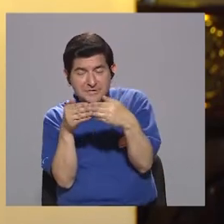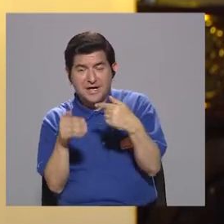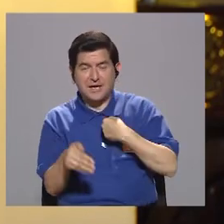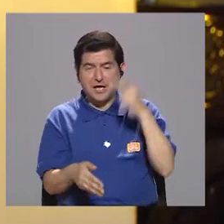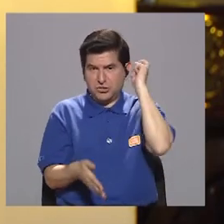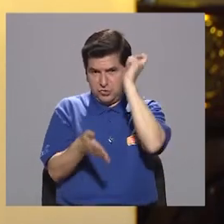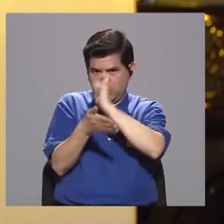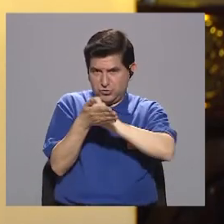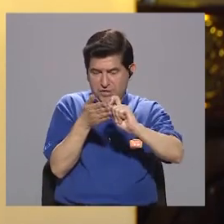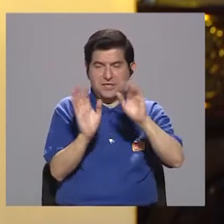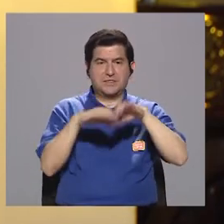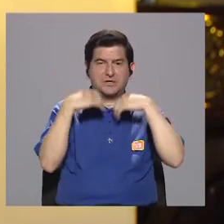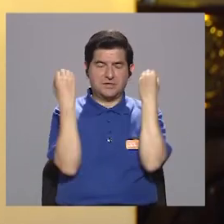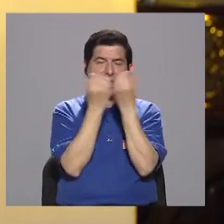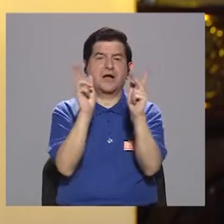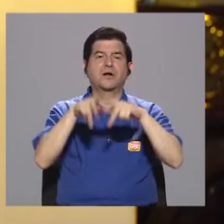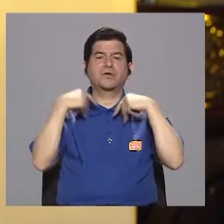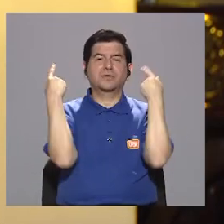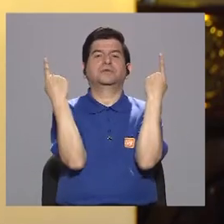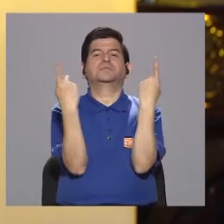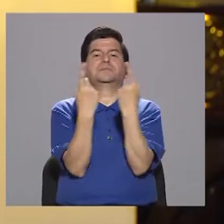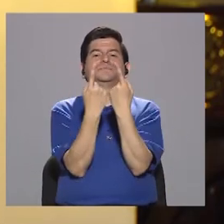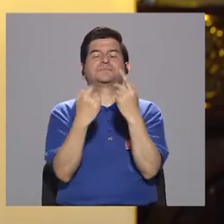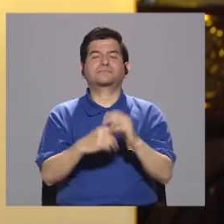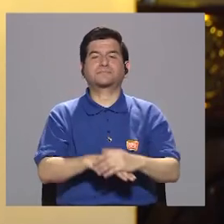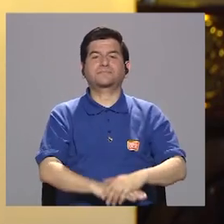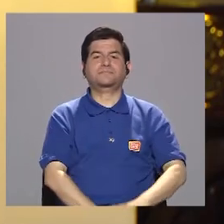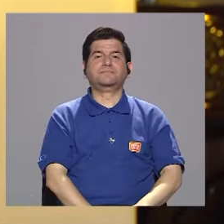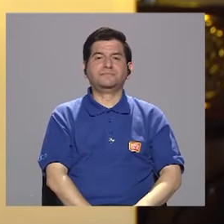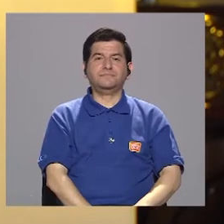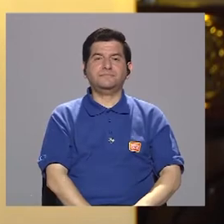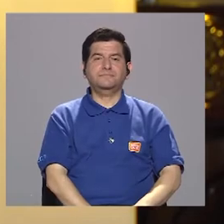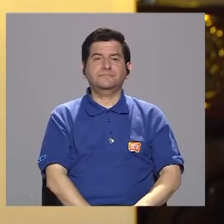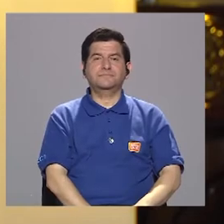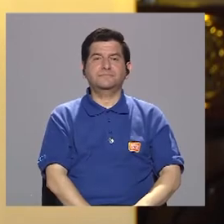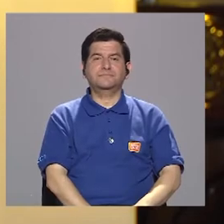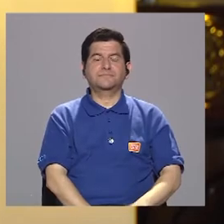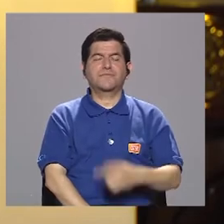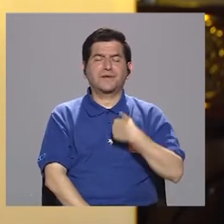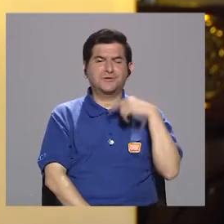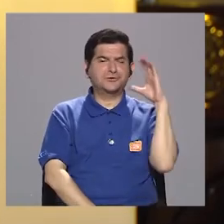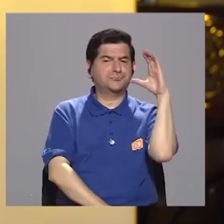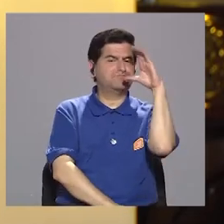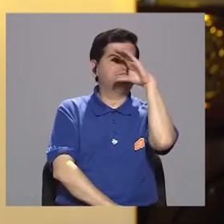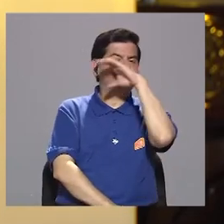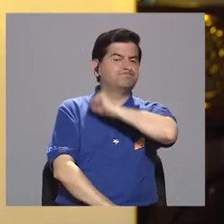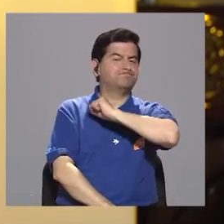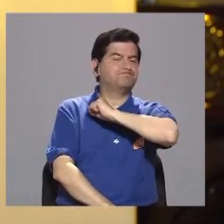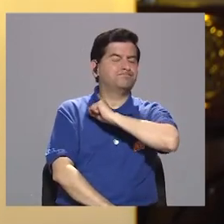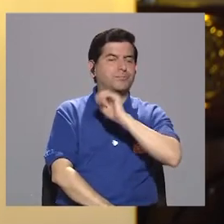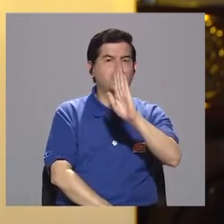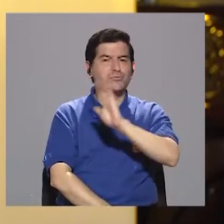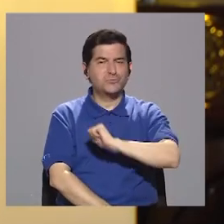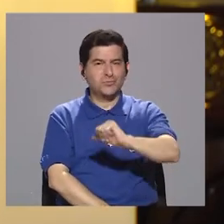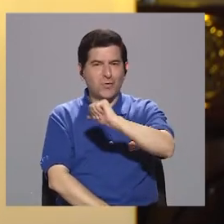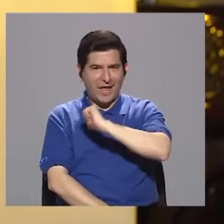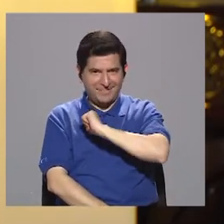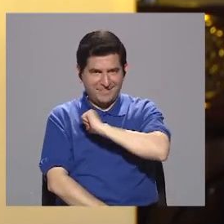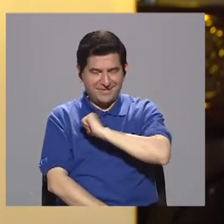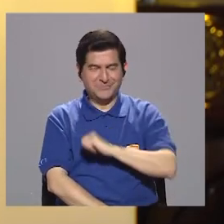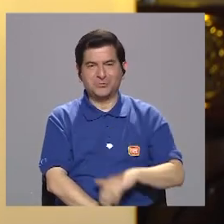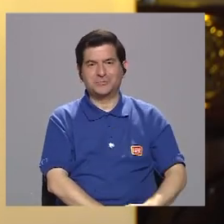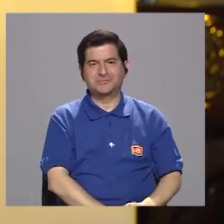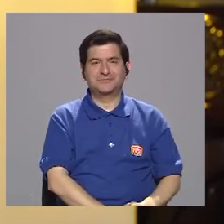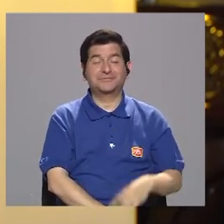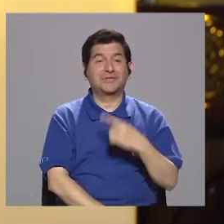fui secretario de organización del partido. Y entonces pude ver cuáles eran sus actitudes. Es algo que